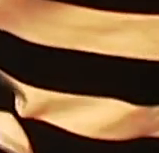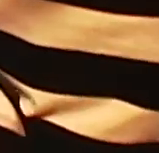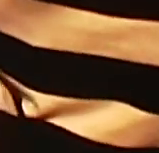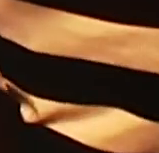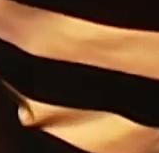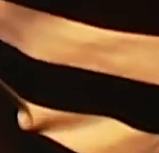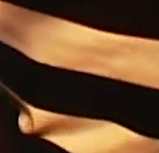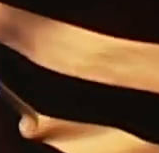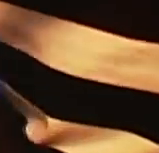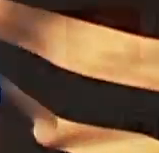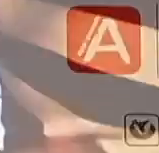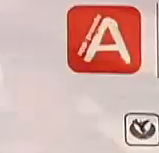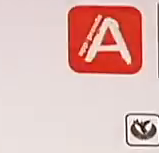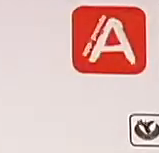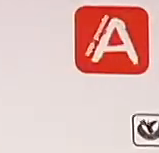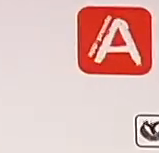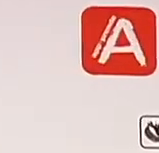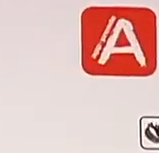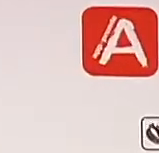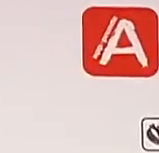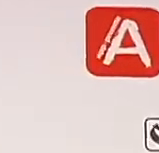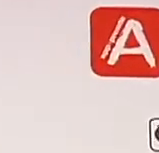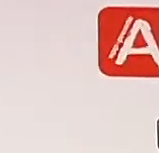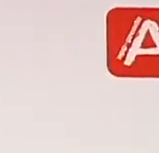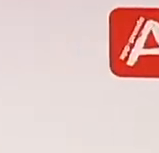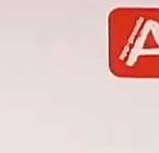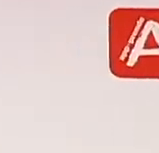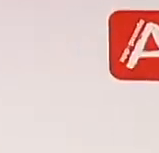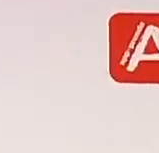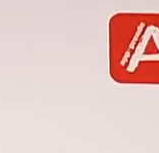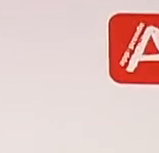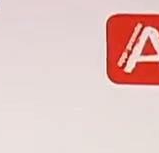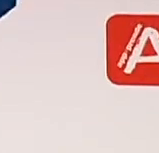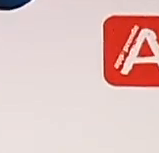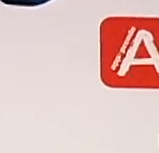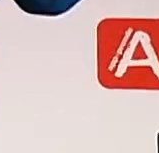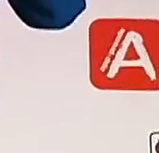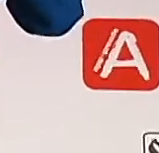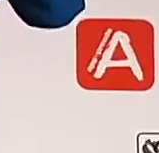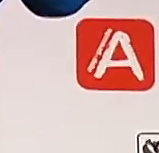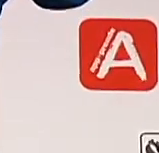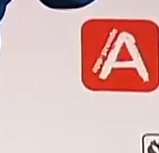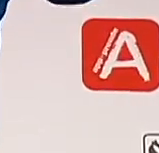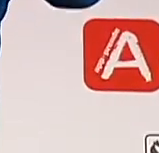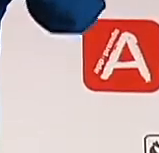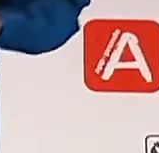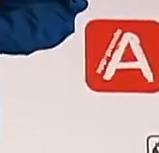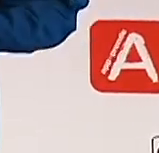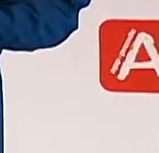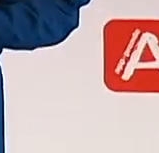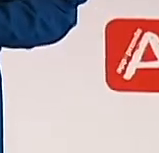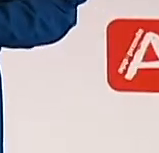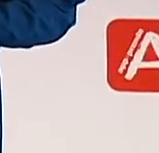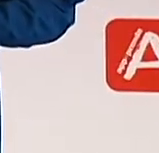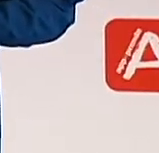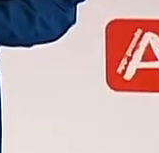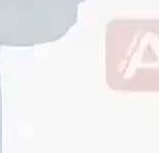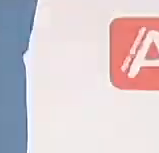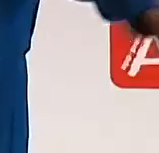donde quieras ir. Es la educación y preparación. No hay sustituto para una buena